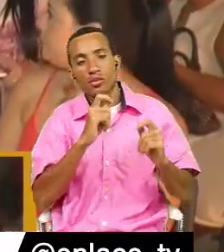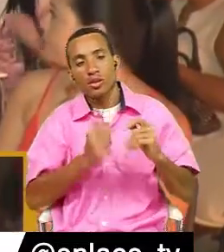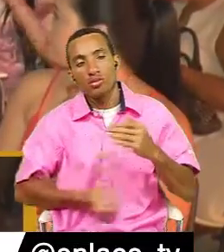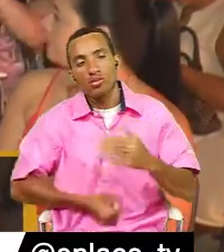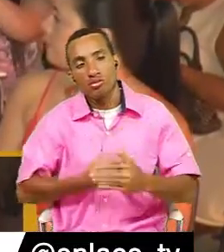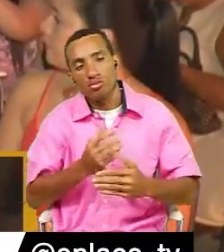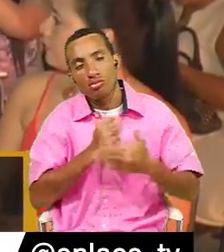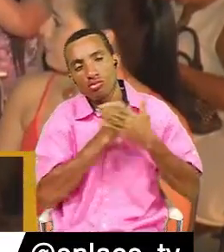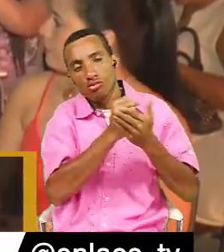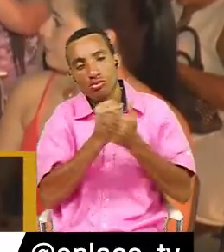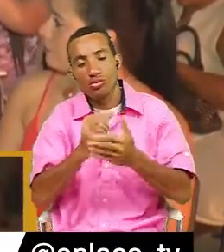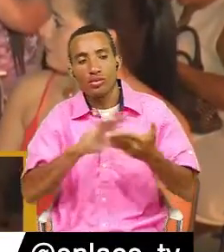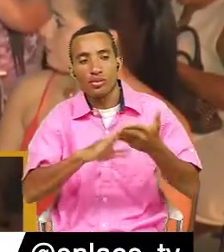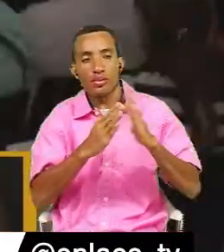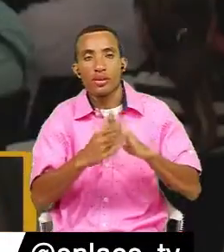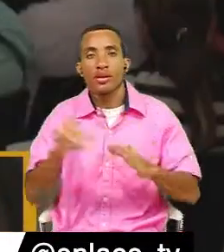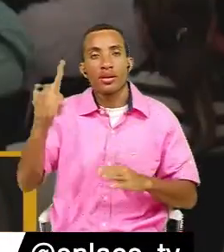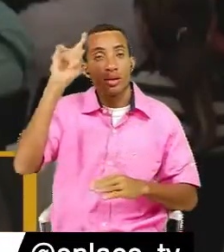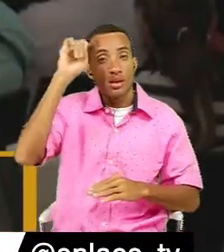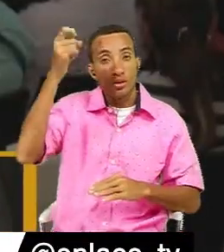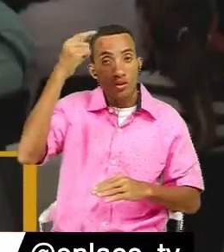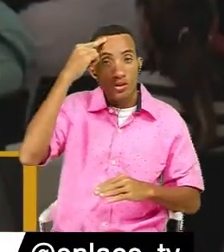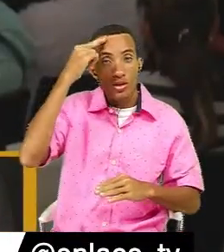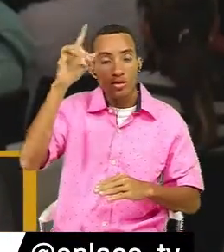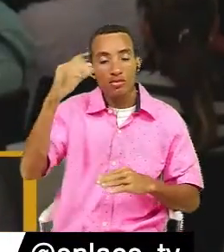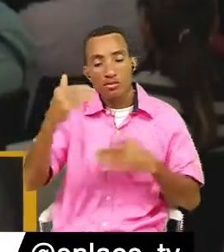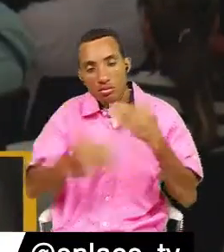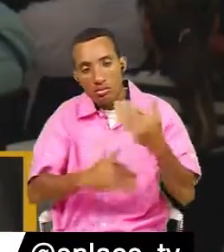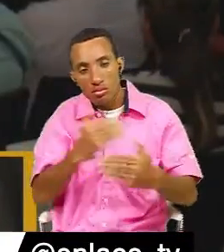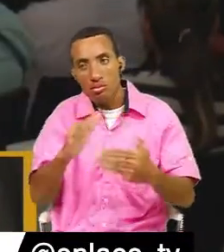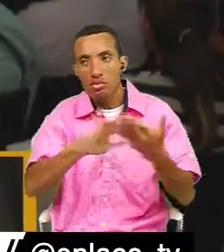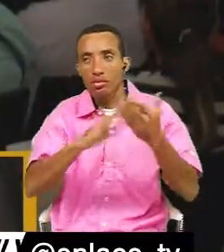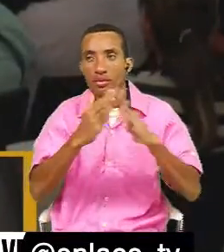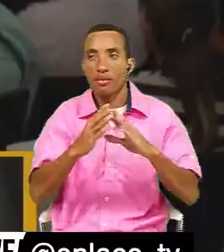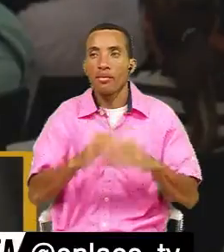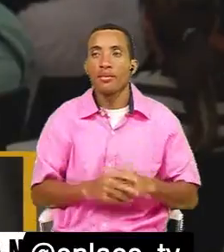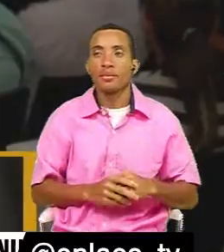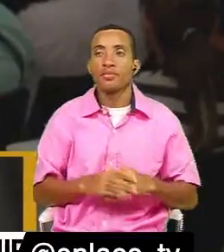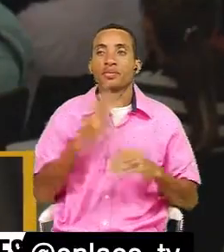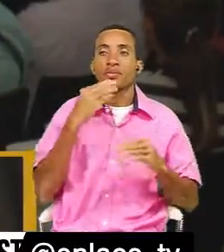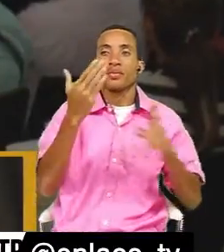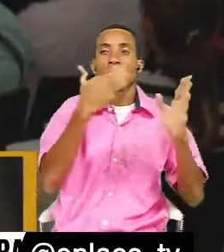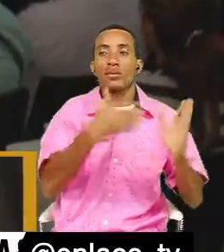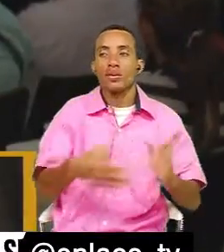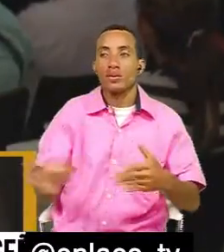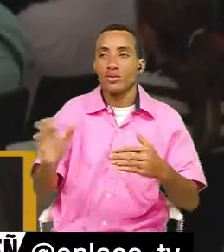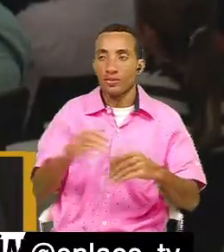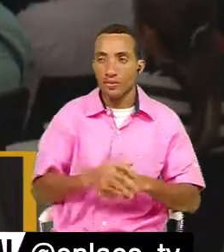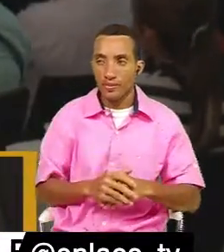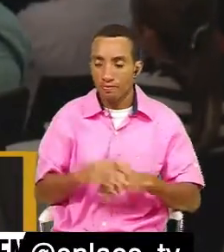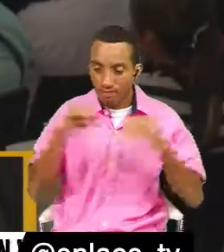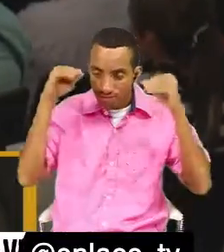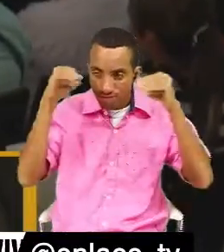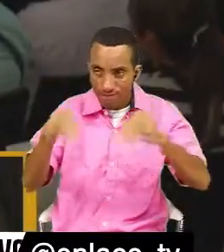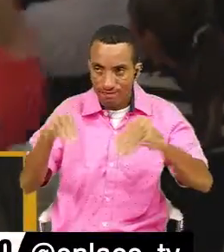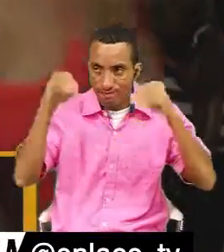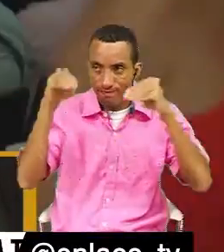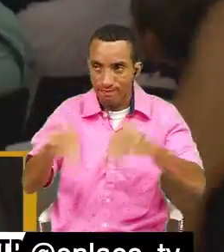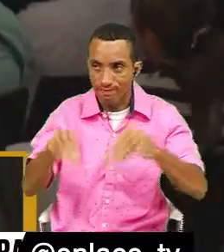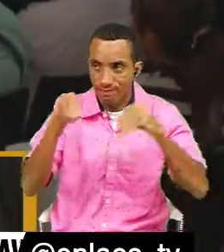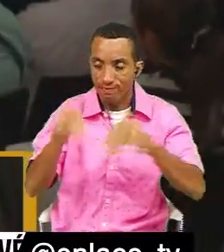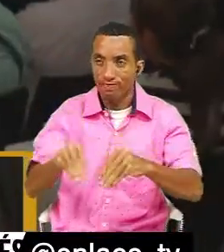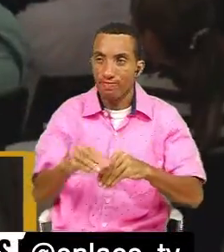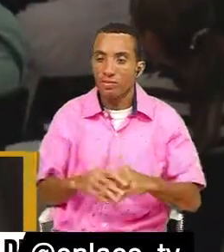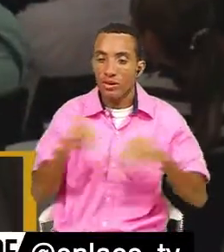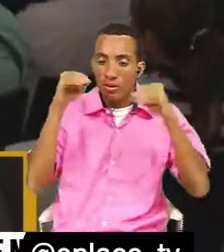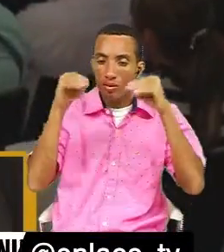del proceso que adelanta el gobierno nacional. Aquí estamos trabajando en unos cursos de capacitación para